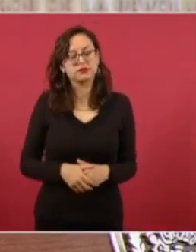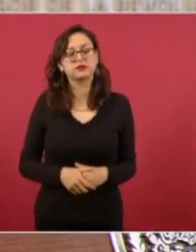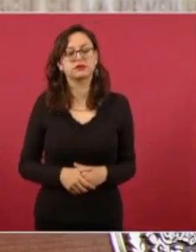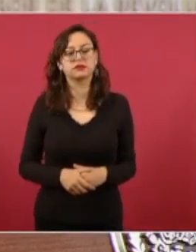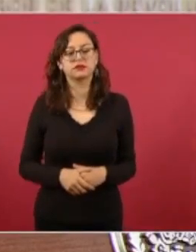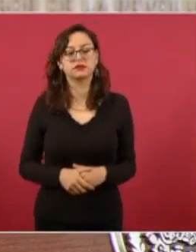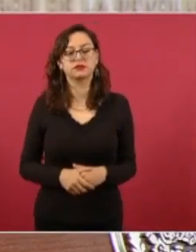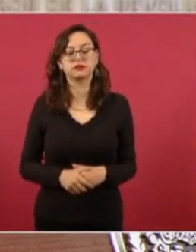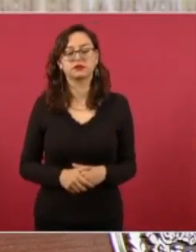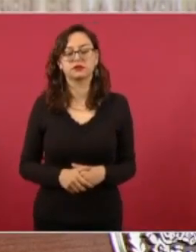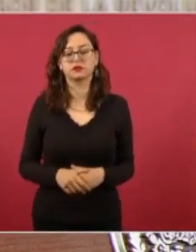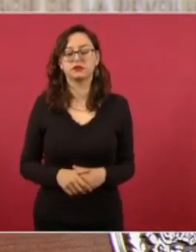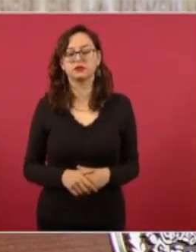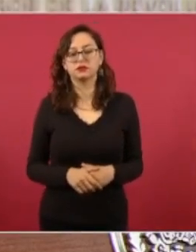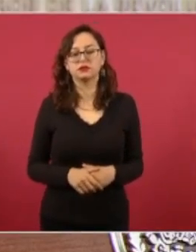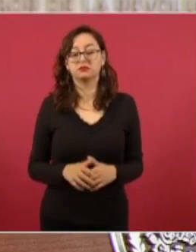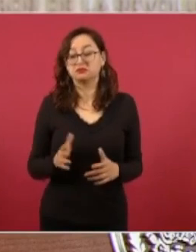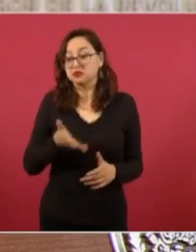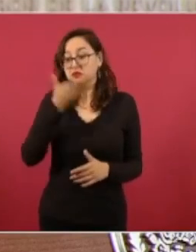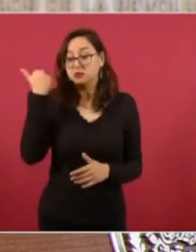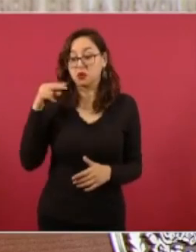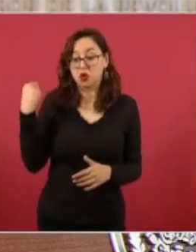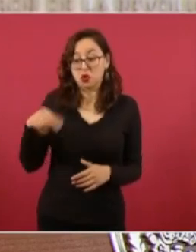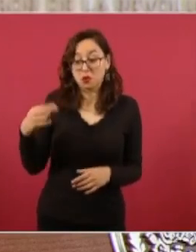o su seudónimo.